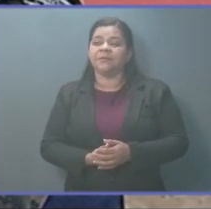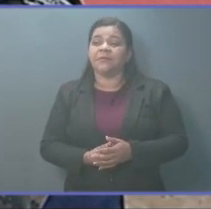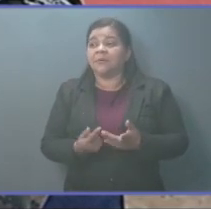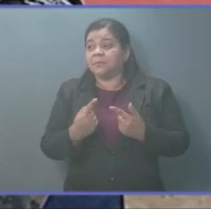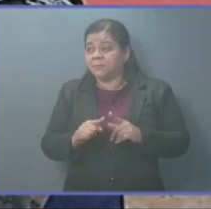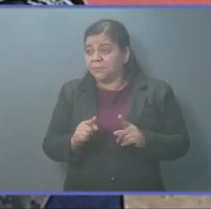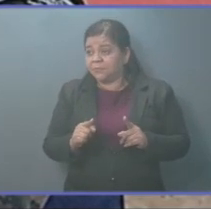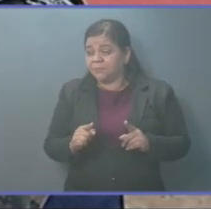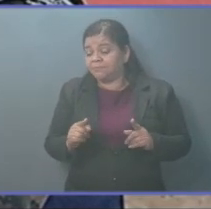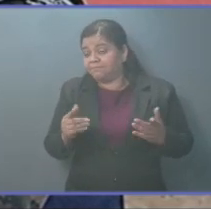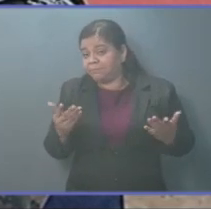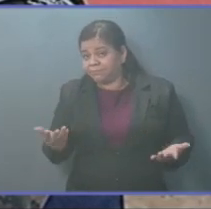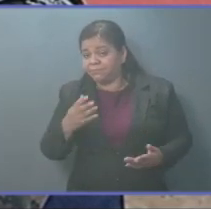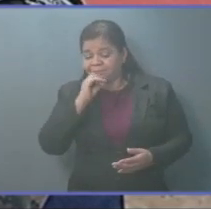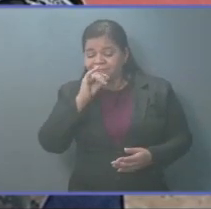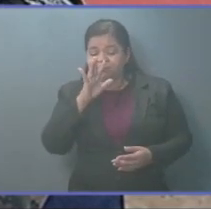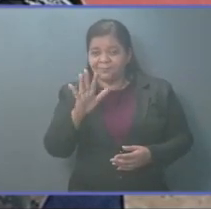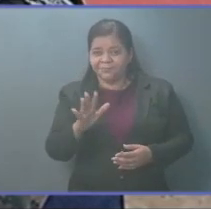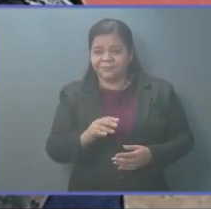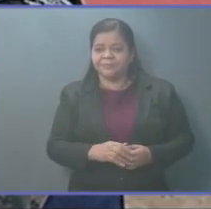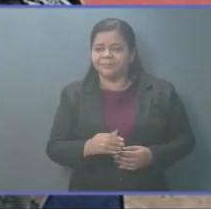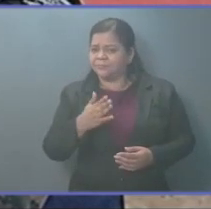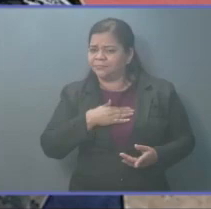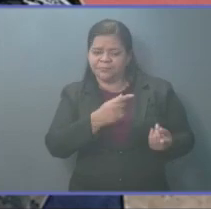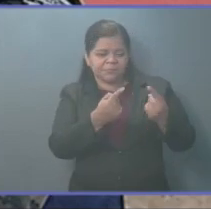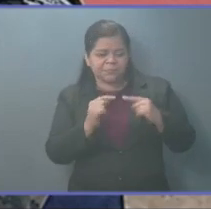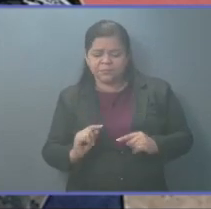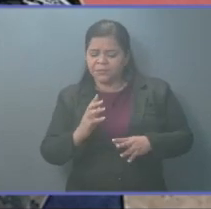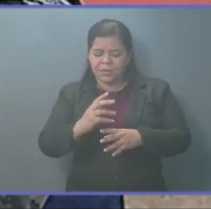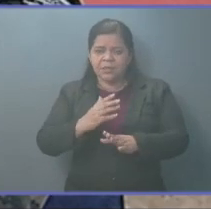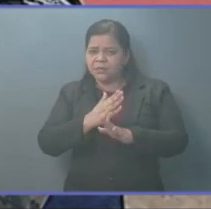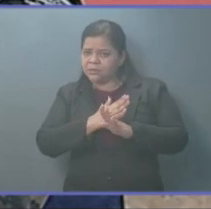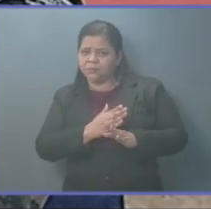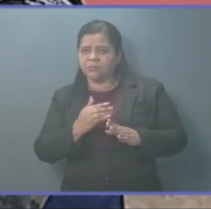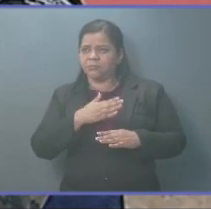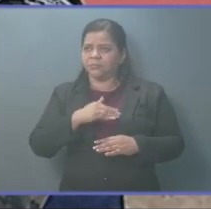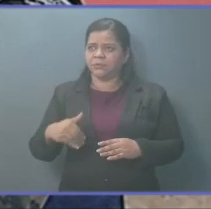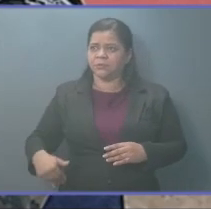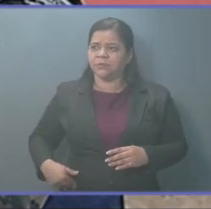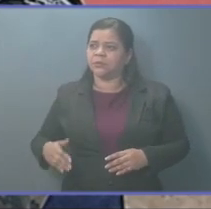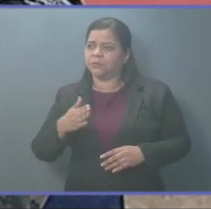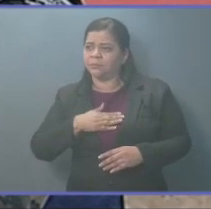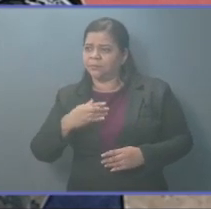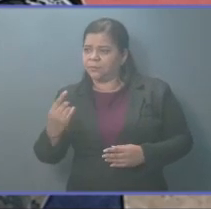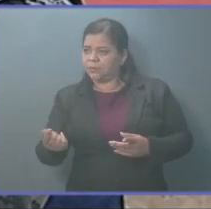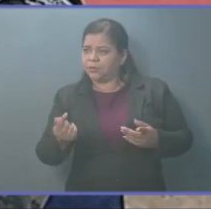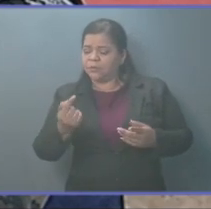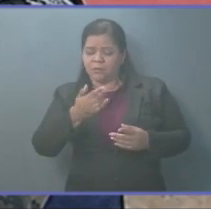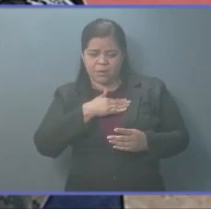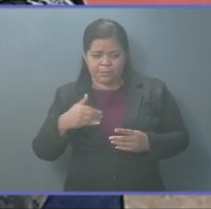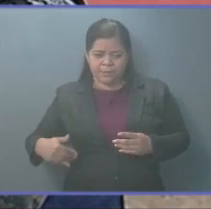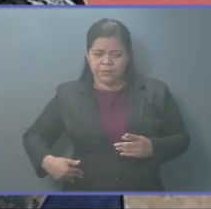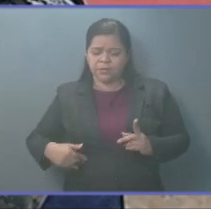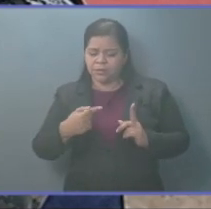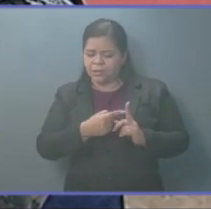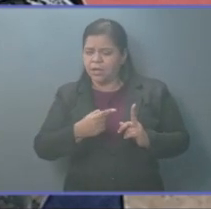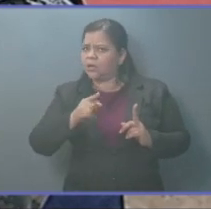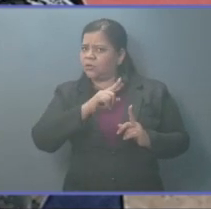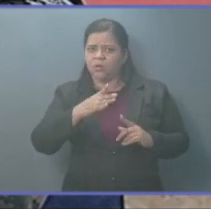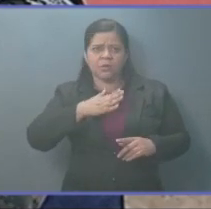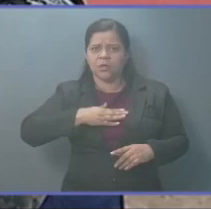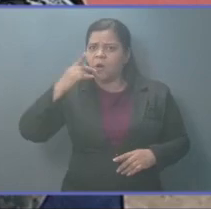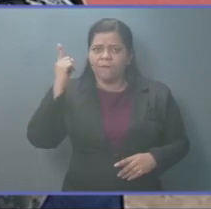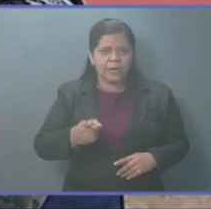lo cual dice que yo no vine a darle seguridad al señor presidente. Además de eso, el señor presidente no tiene la